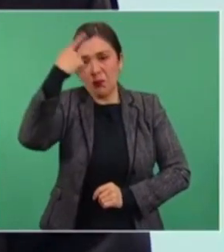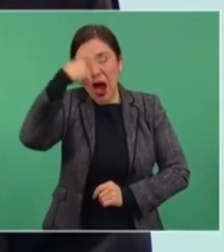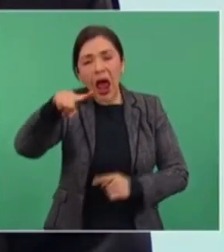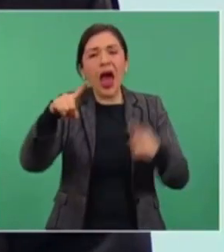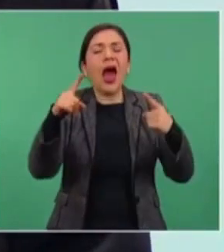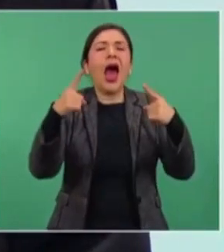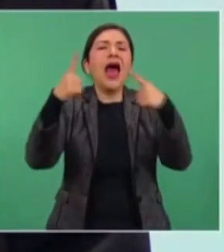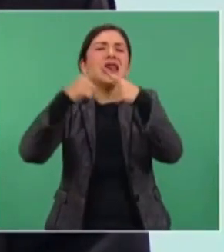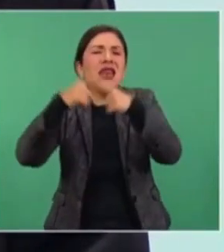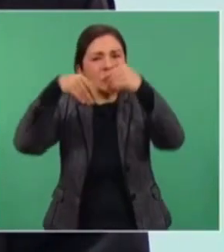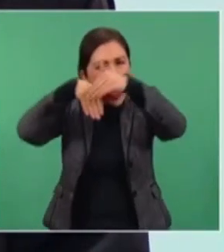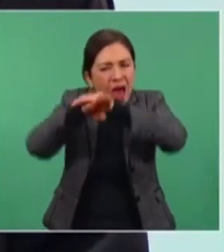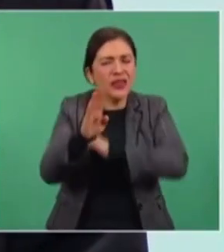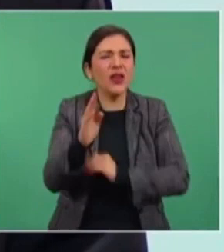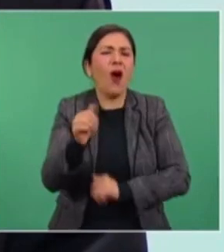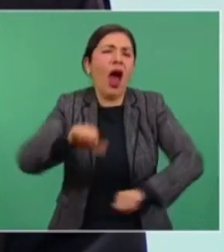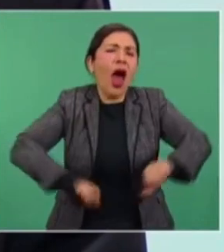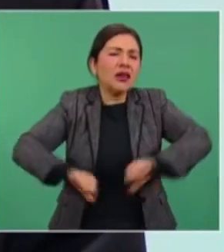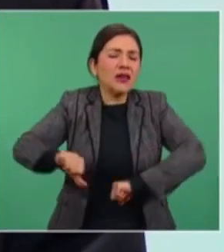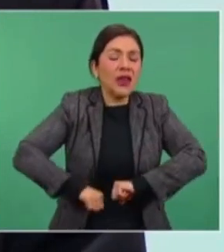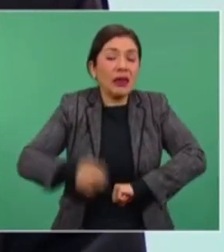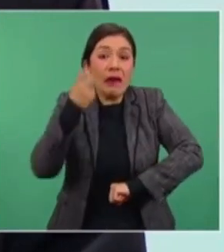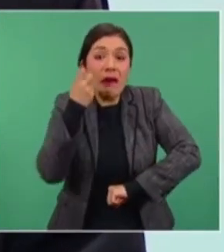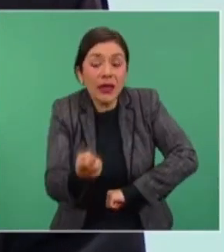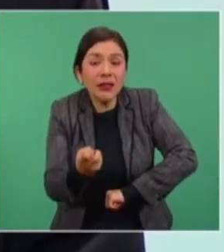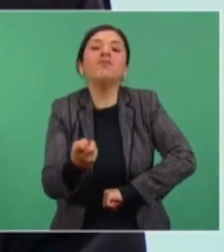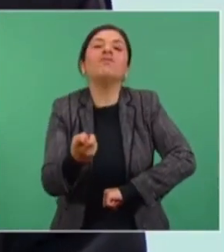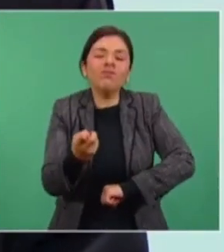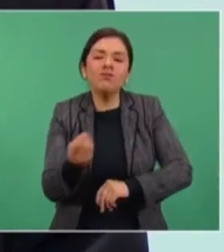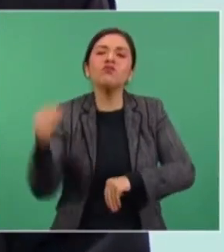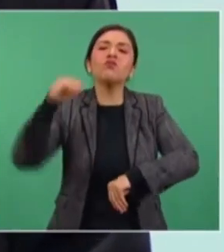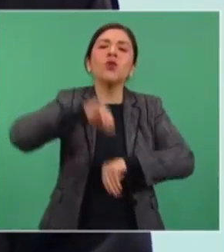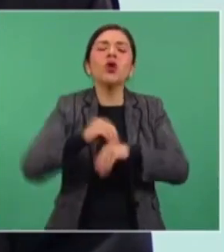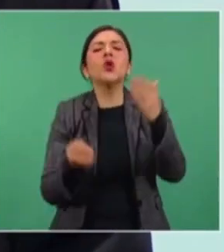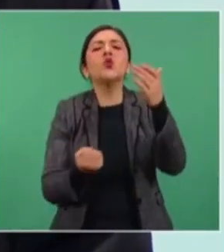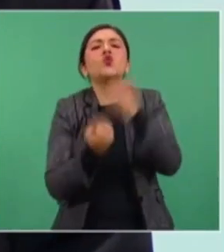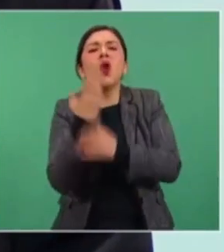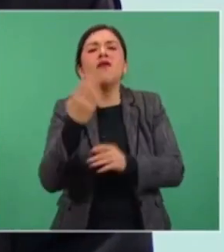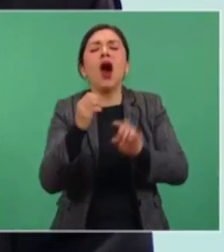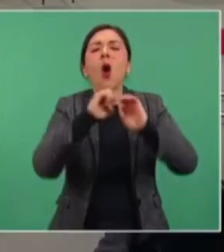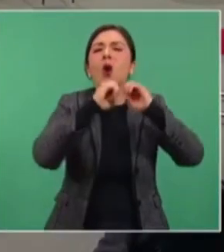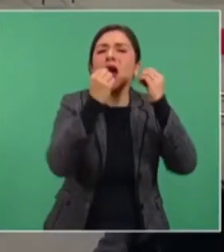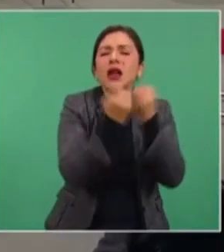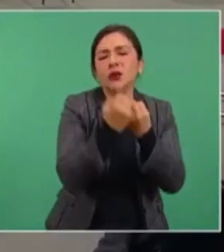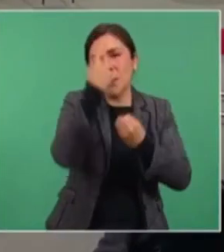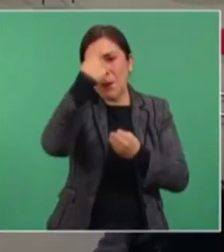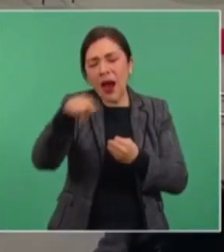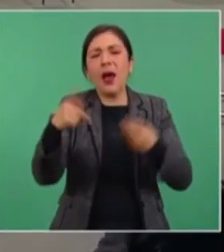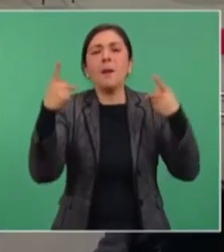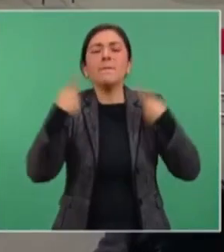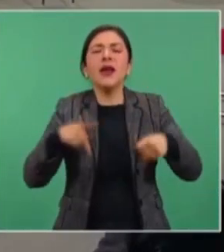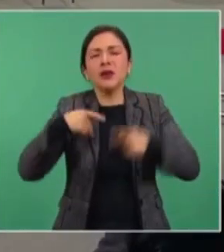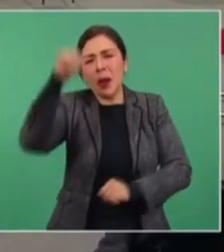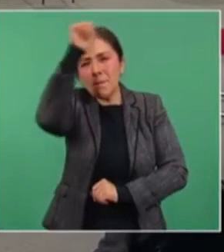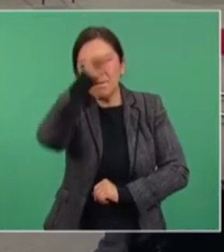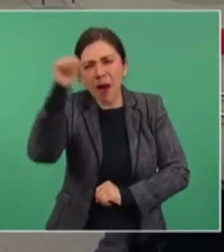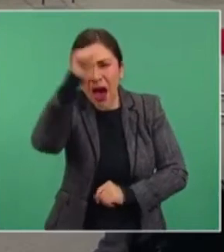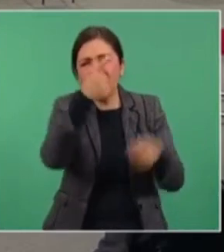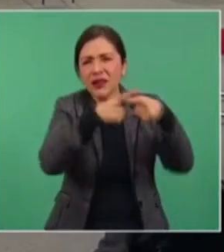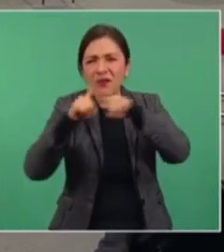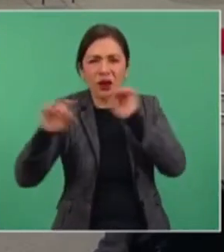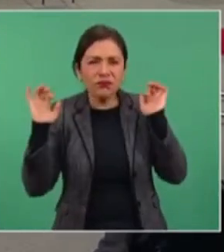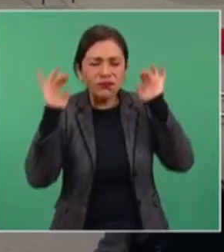de la Iglesia provocó nuevas organizaciones pastorales y por eso nuevos